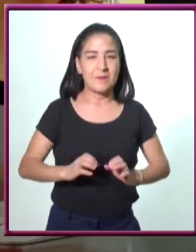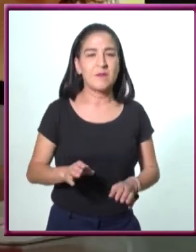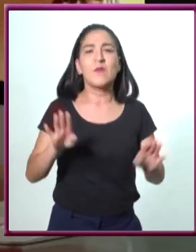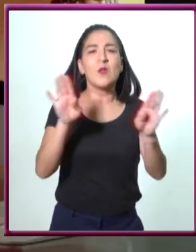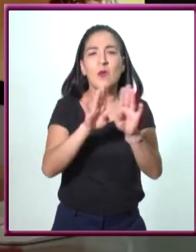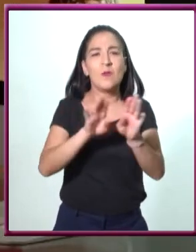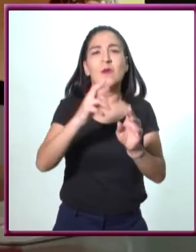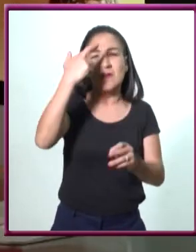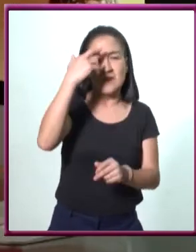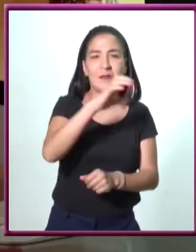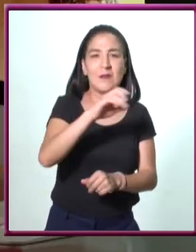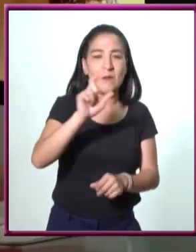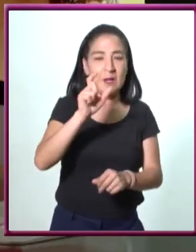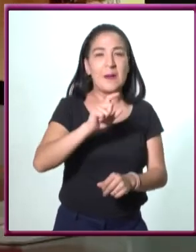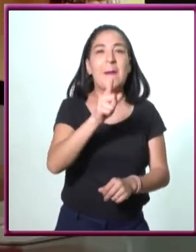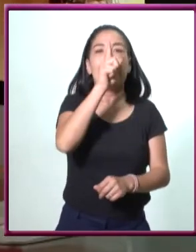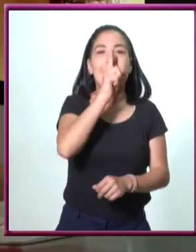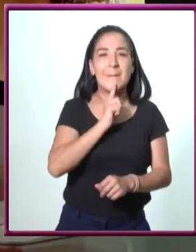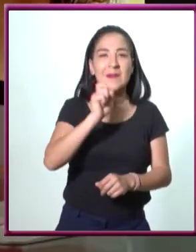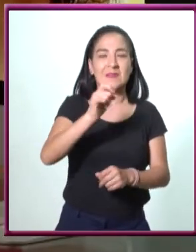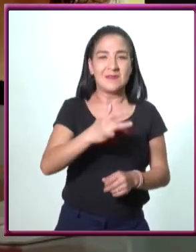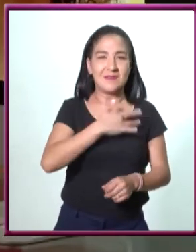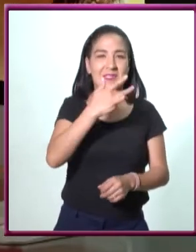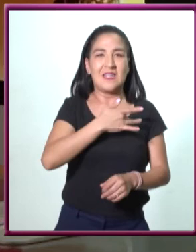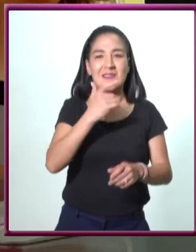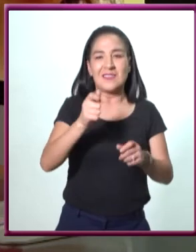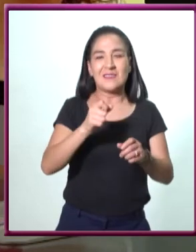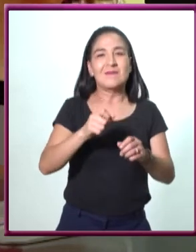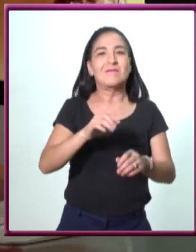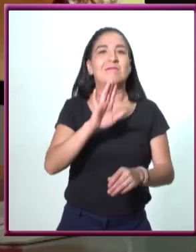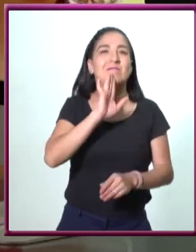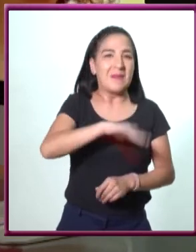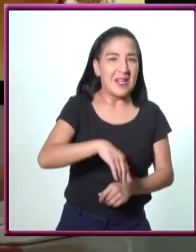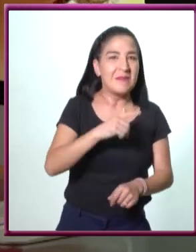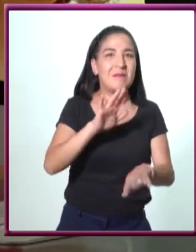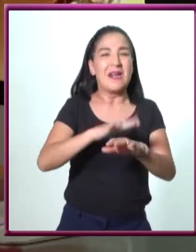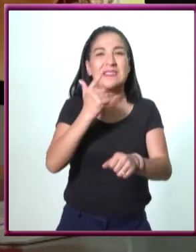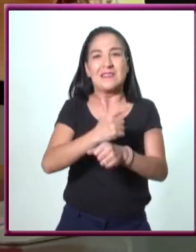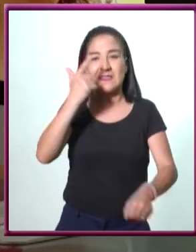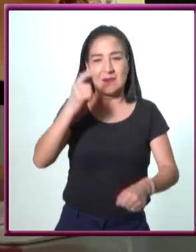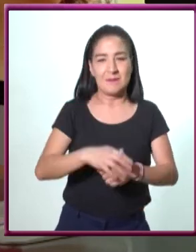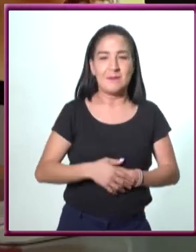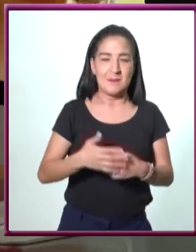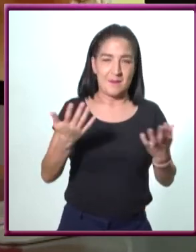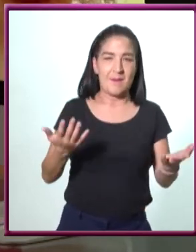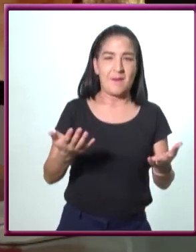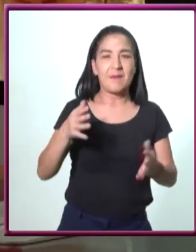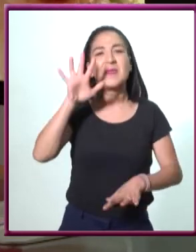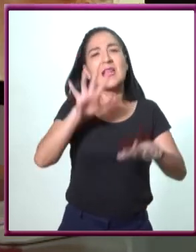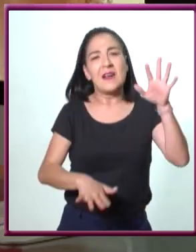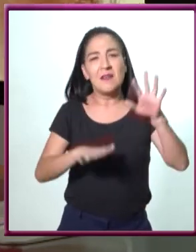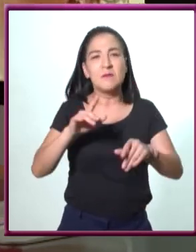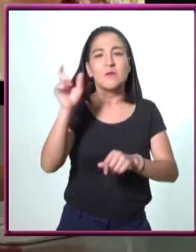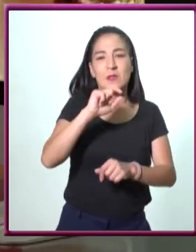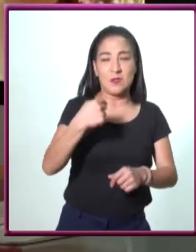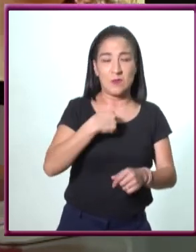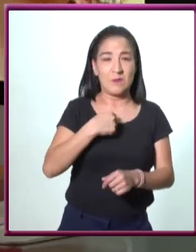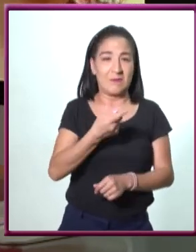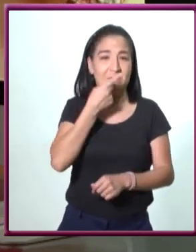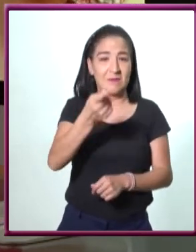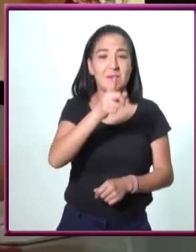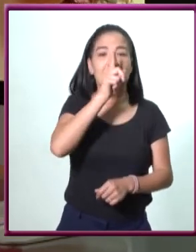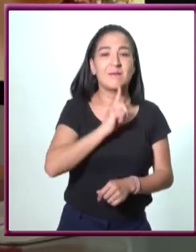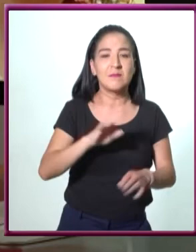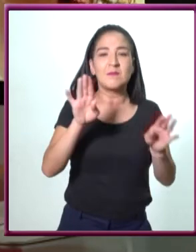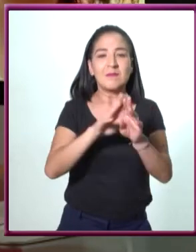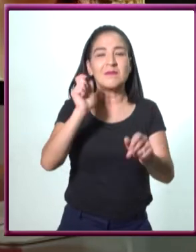cómo reconocer cuando una mentira se está saliendo de control? Puede ser cuando, bueno, suele suceder que si yo digo una